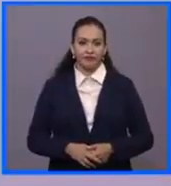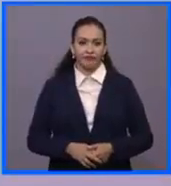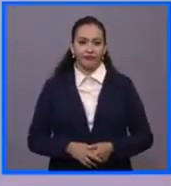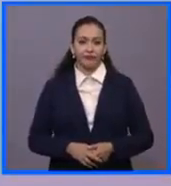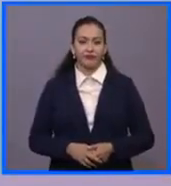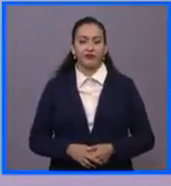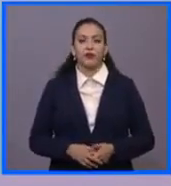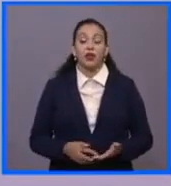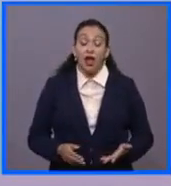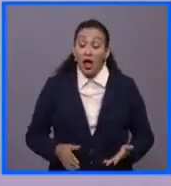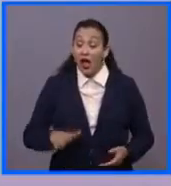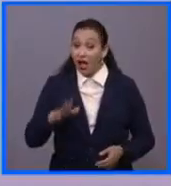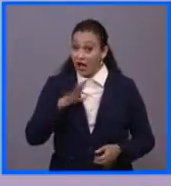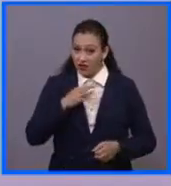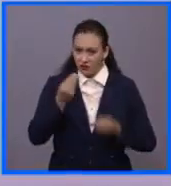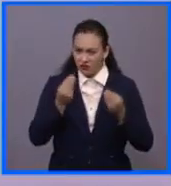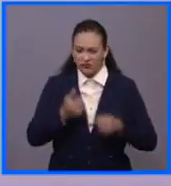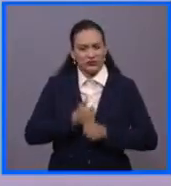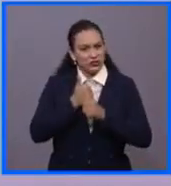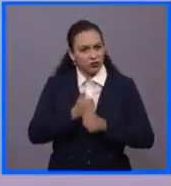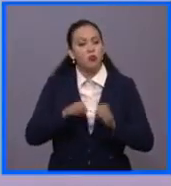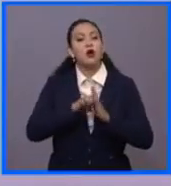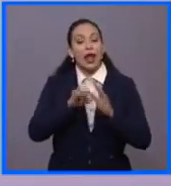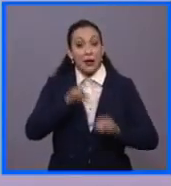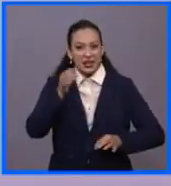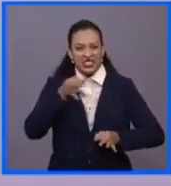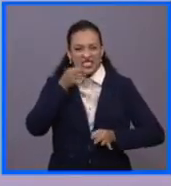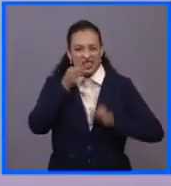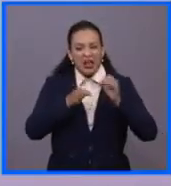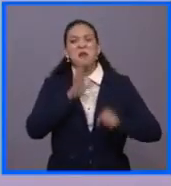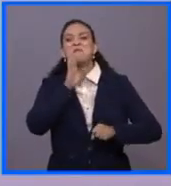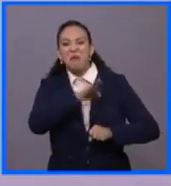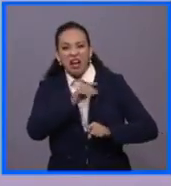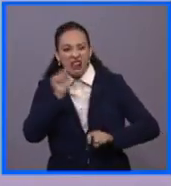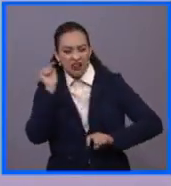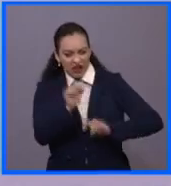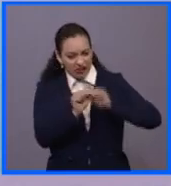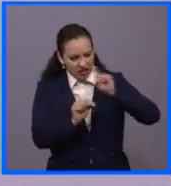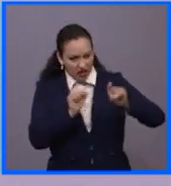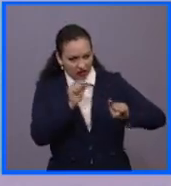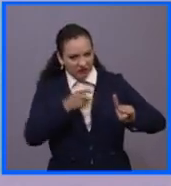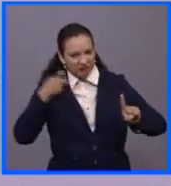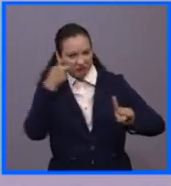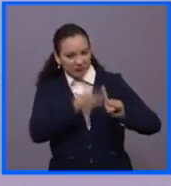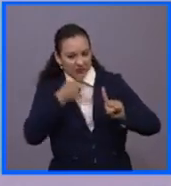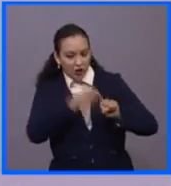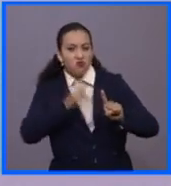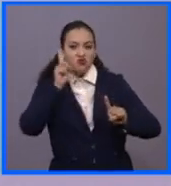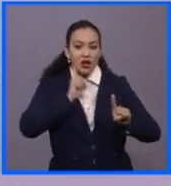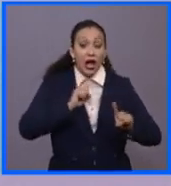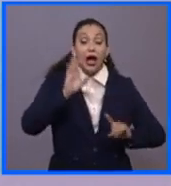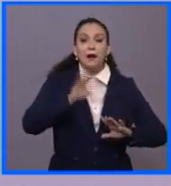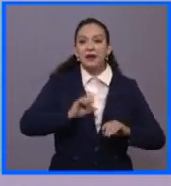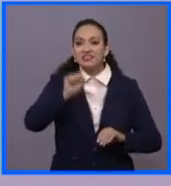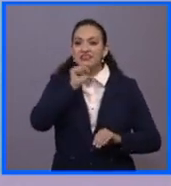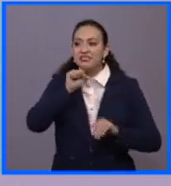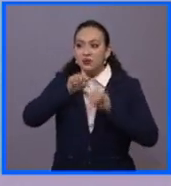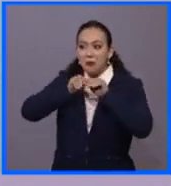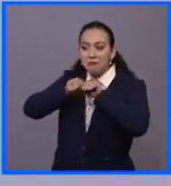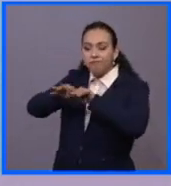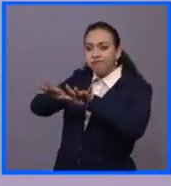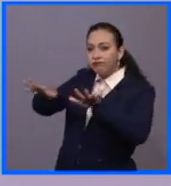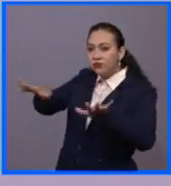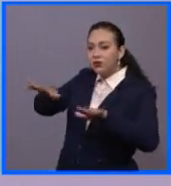Puede manifestarse de muchas formas: insultos, descalificaciones, amenazas, difusión de rumores, exclusión de